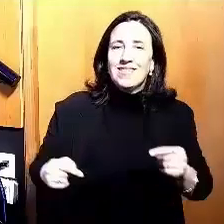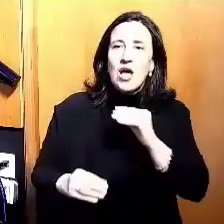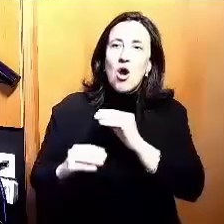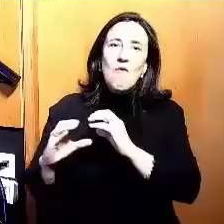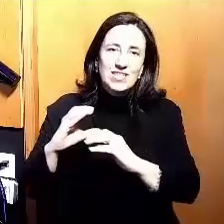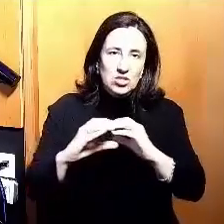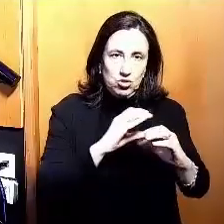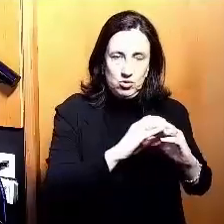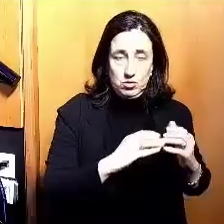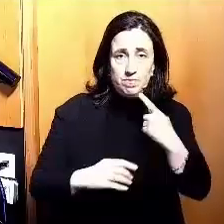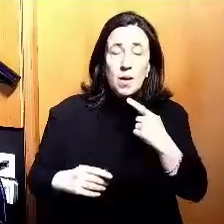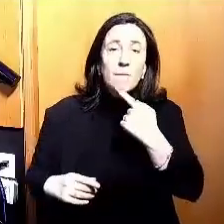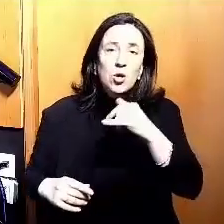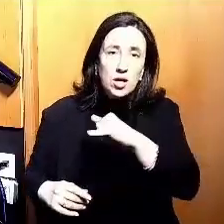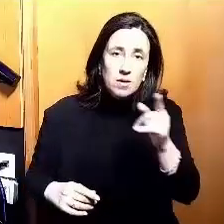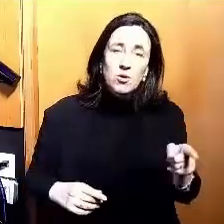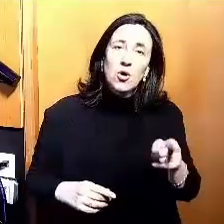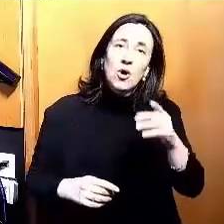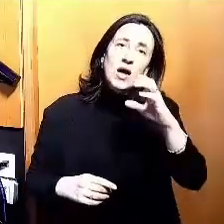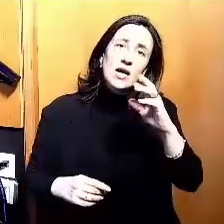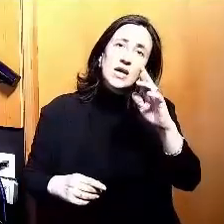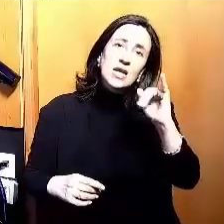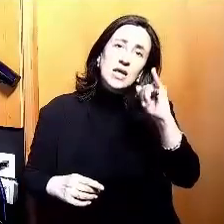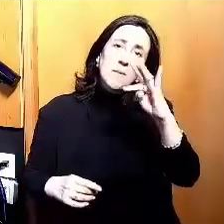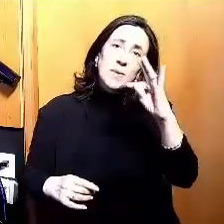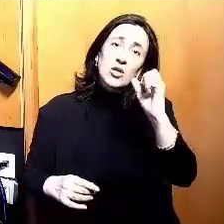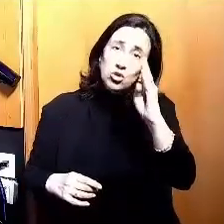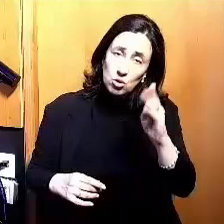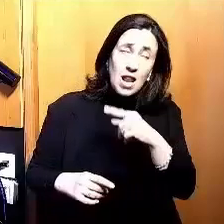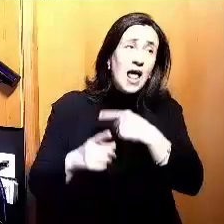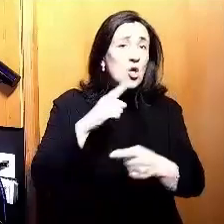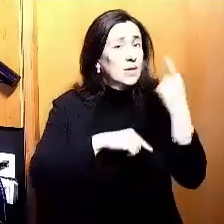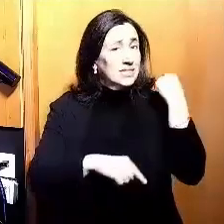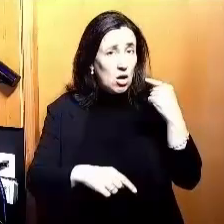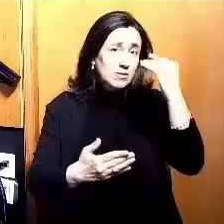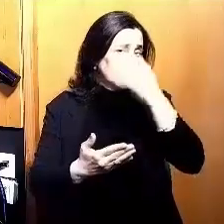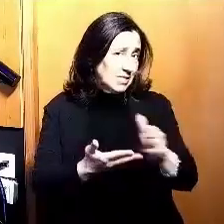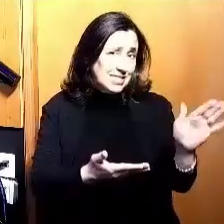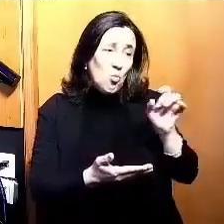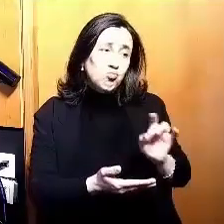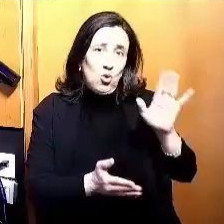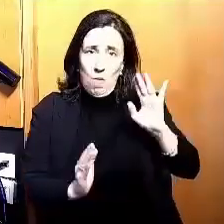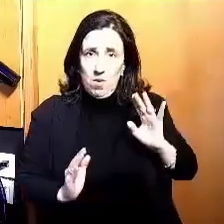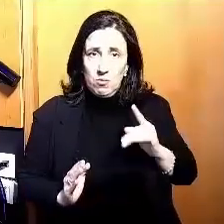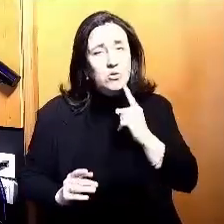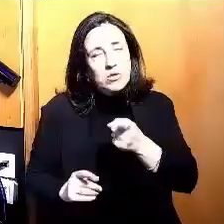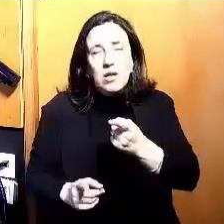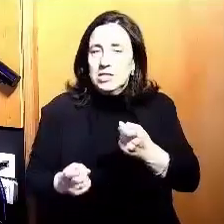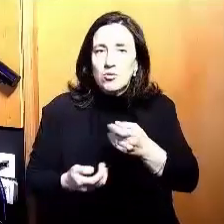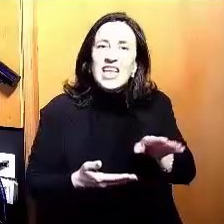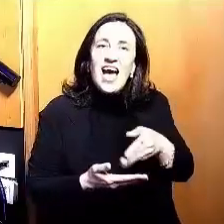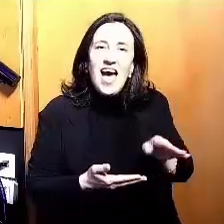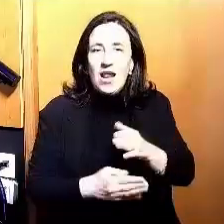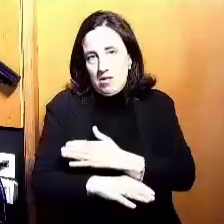agendas temáticas. Por ejemplo, cripto, que es medio que se sacó sola, por suerte, el año pasado, pero la tendríamos que haber sacado antes, ¿no es cierto?